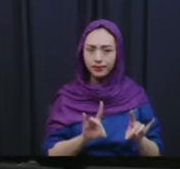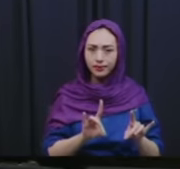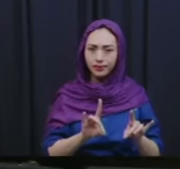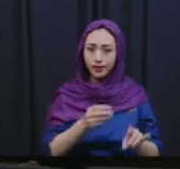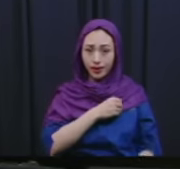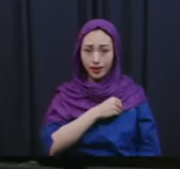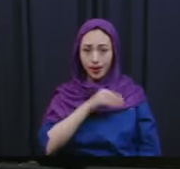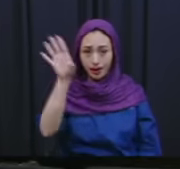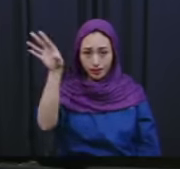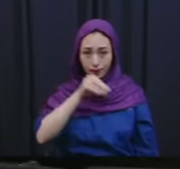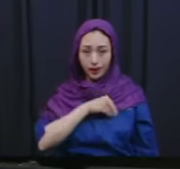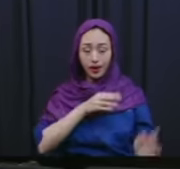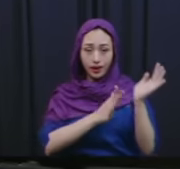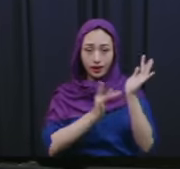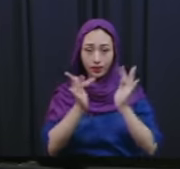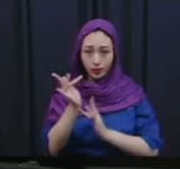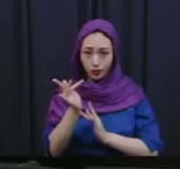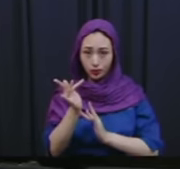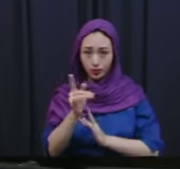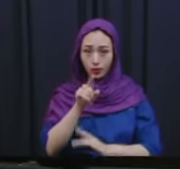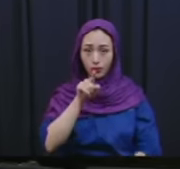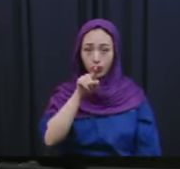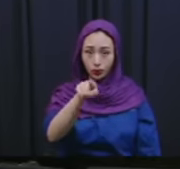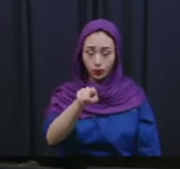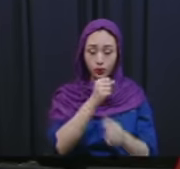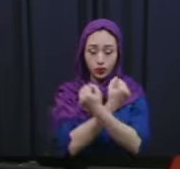tiempo es un